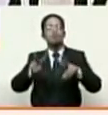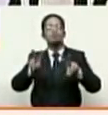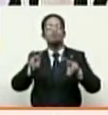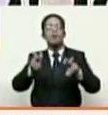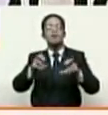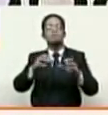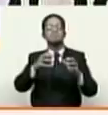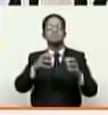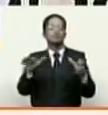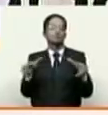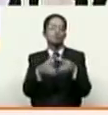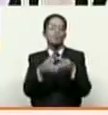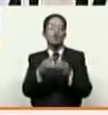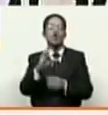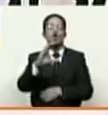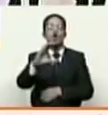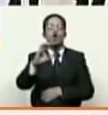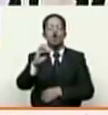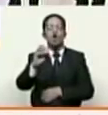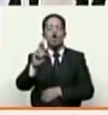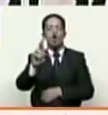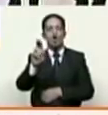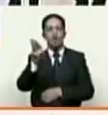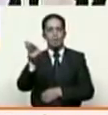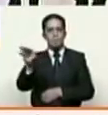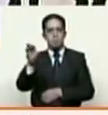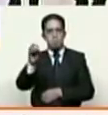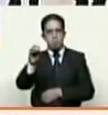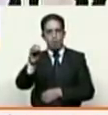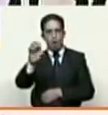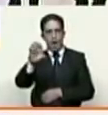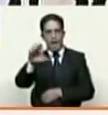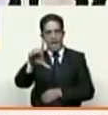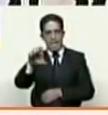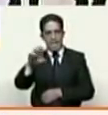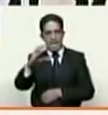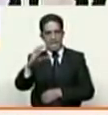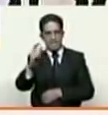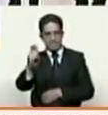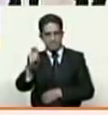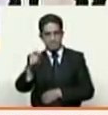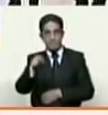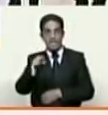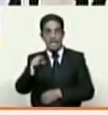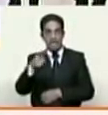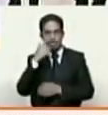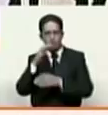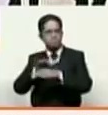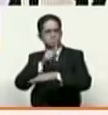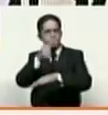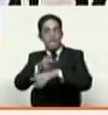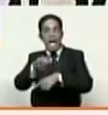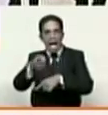Corpoelec. Los trabajadores de Corpoelec al frente a la vanguardia de lo que ha sido la